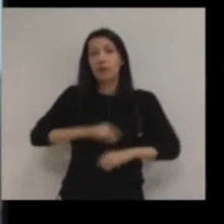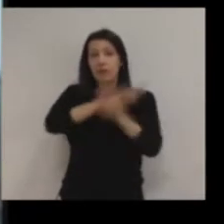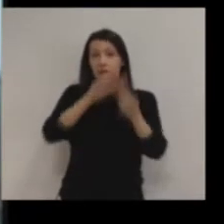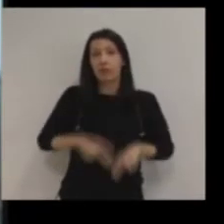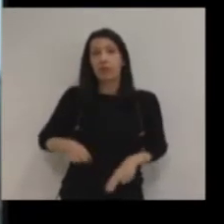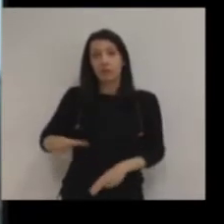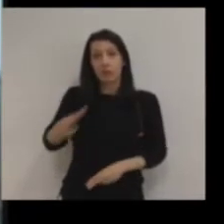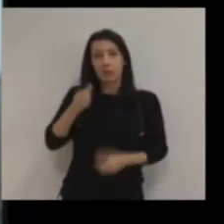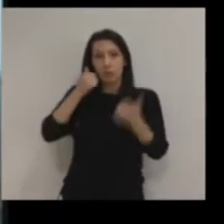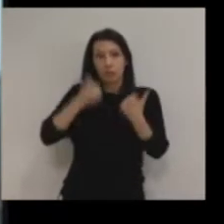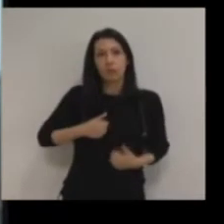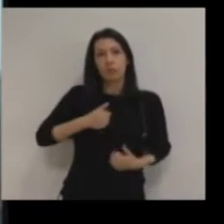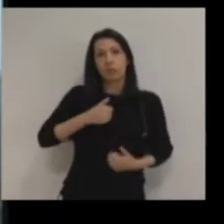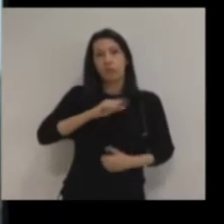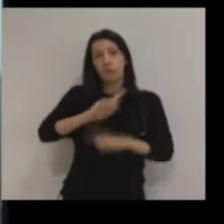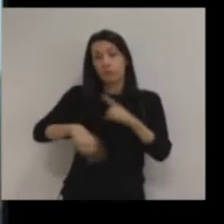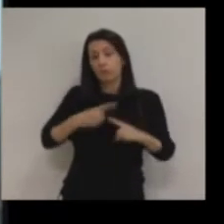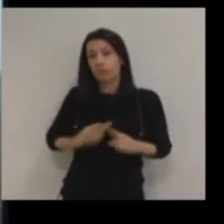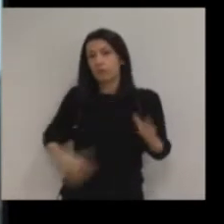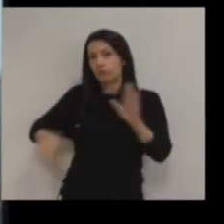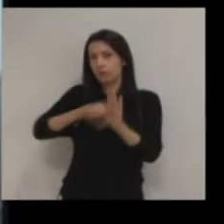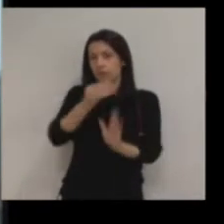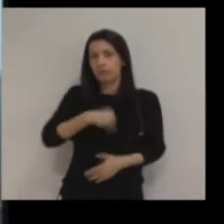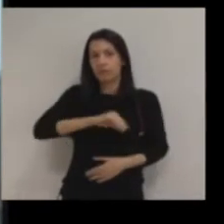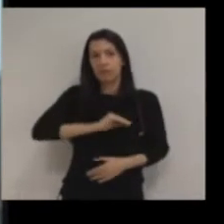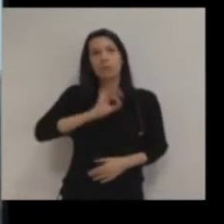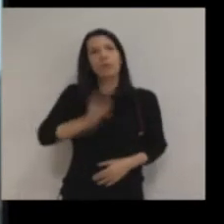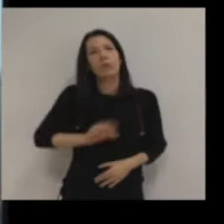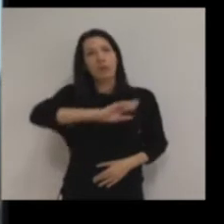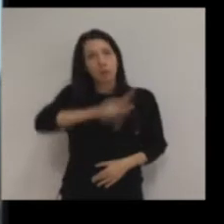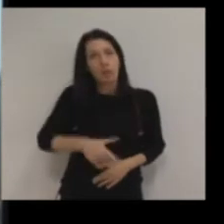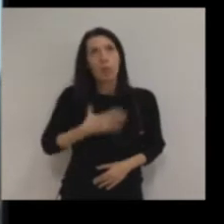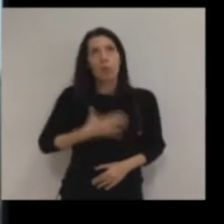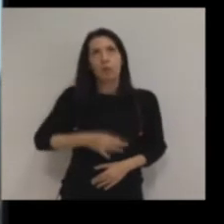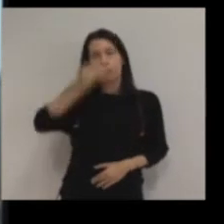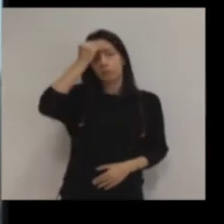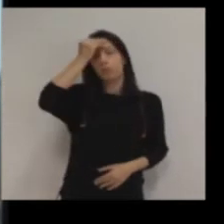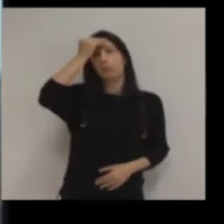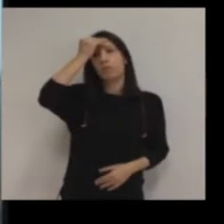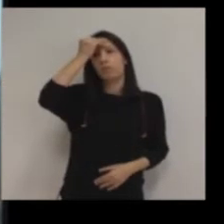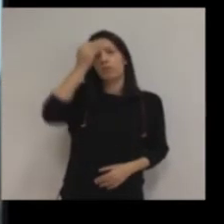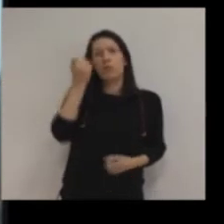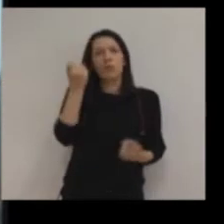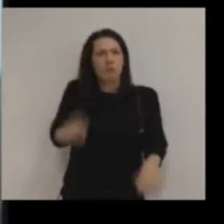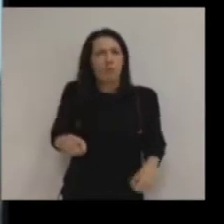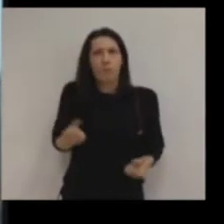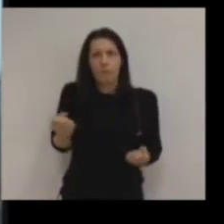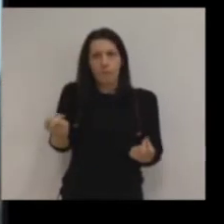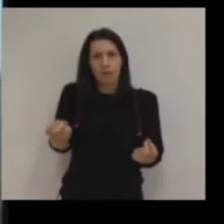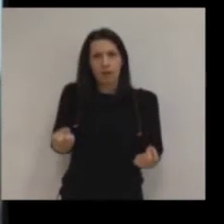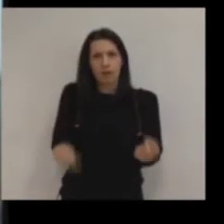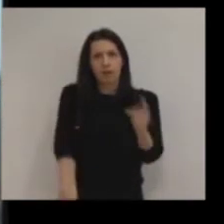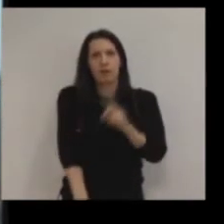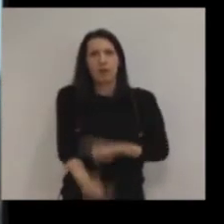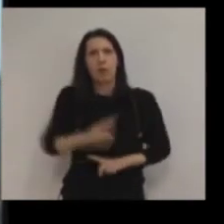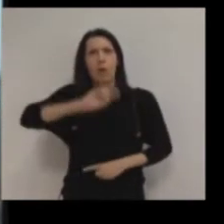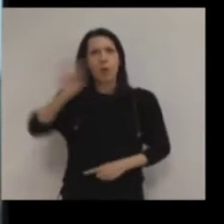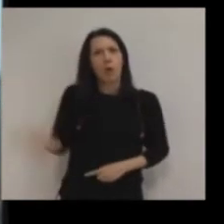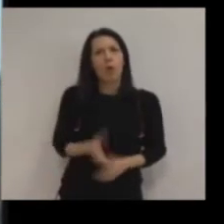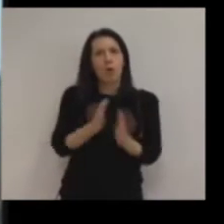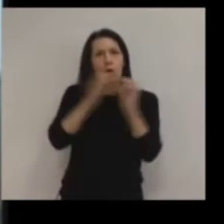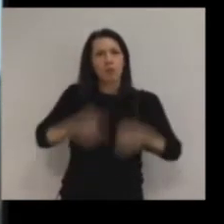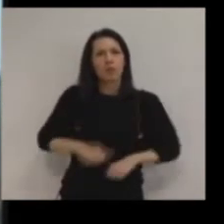derechos humanos y la Constitución española puede pensarse, no haría falta otro